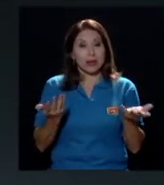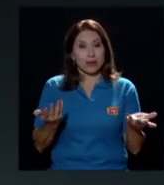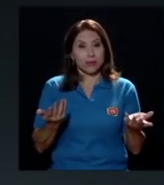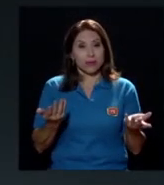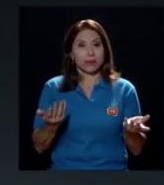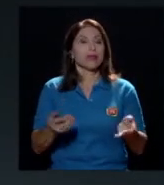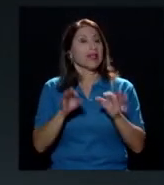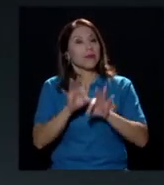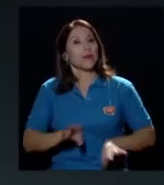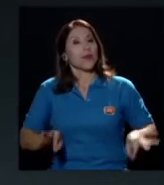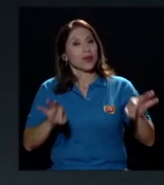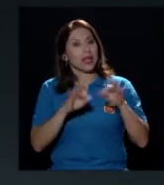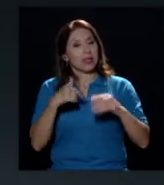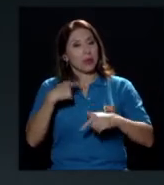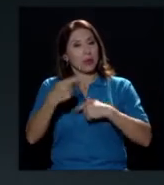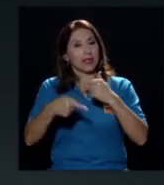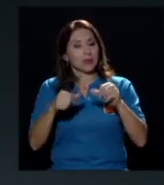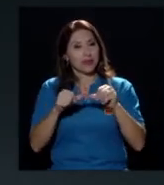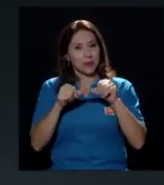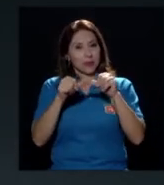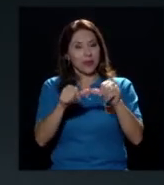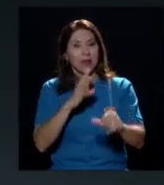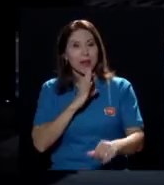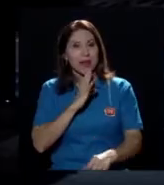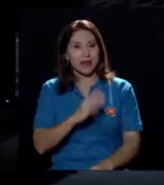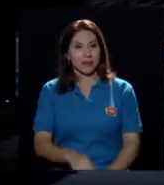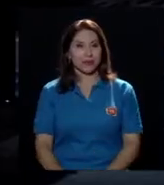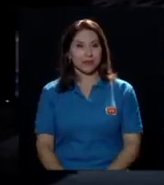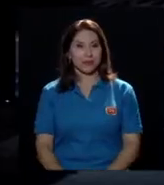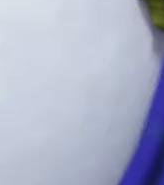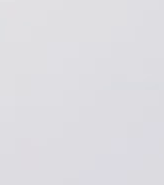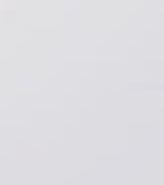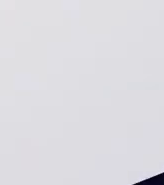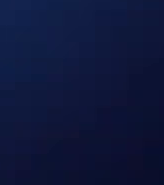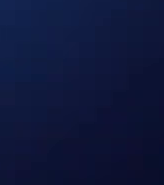conversando una vez que el canal nos invite sí, a hacerlo. Okay, regresamos.